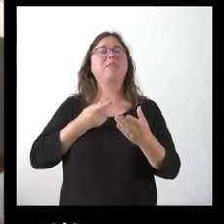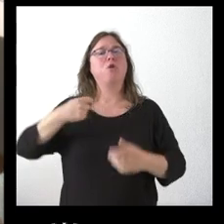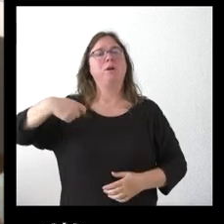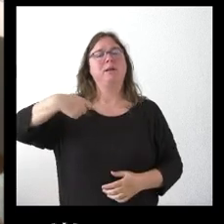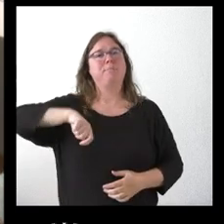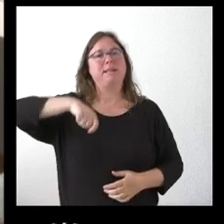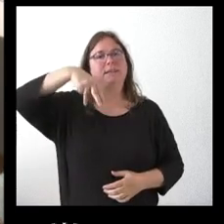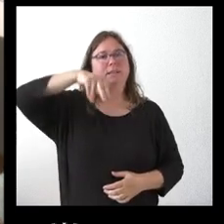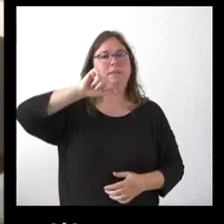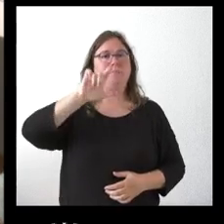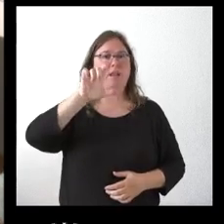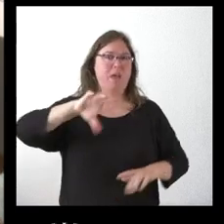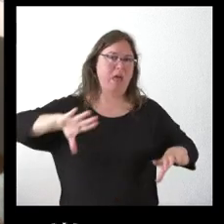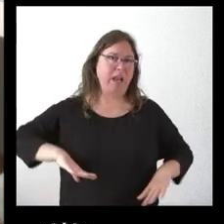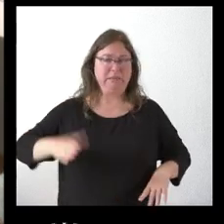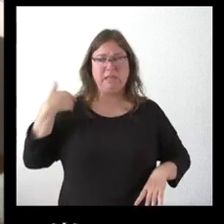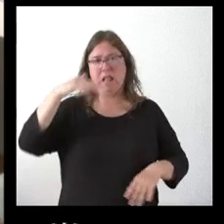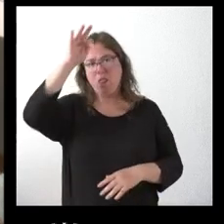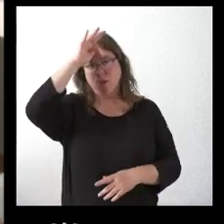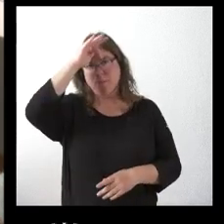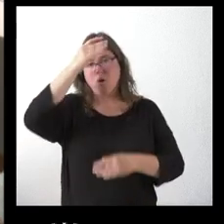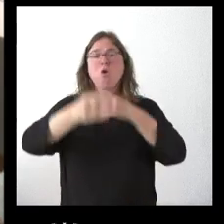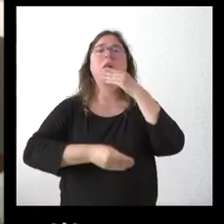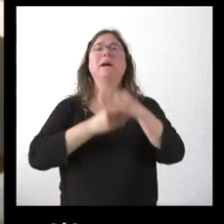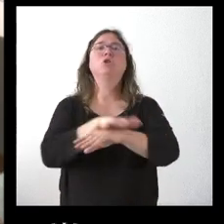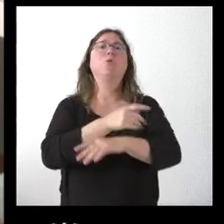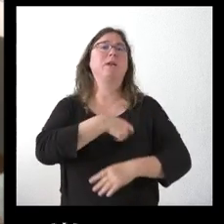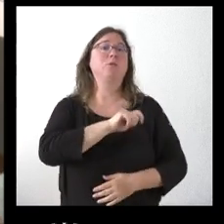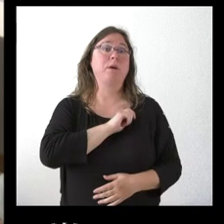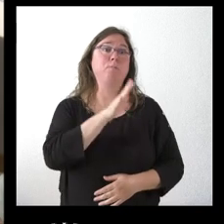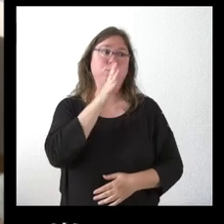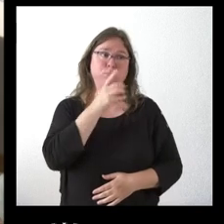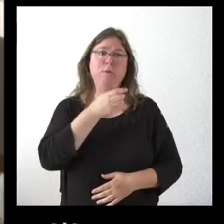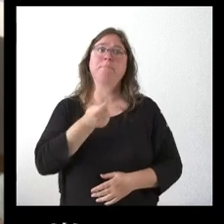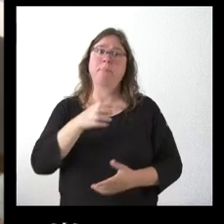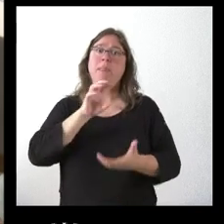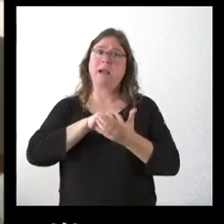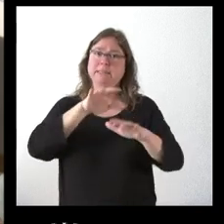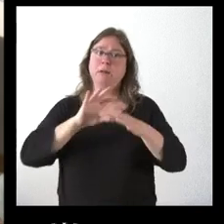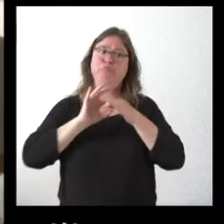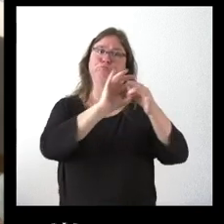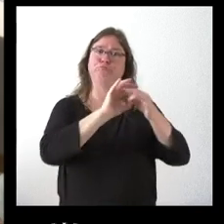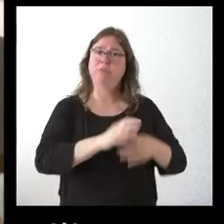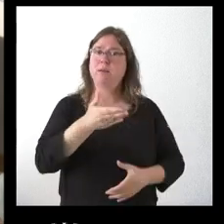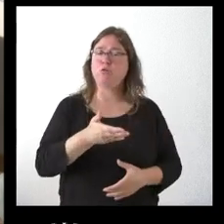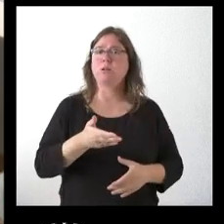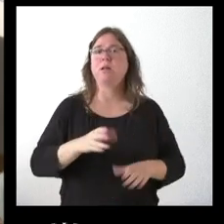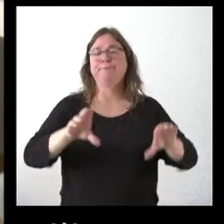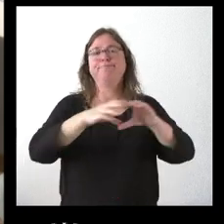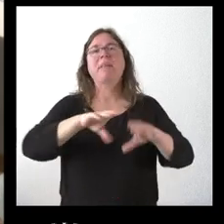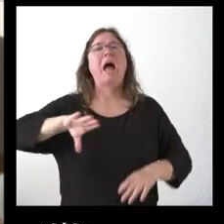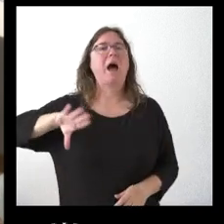pasado y cómo ha actuado el Gobierno de España, ya que Castilla y León tiene bastantes lazos importantes con la comunidad